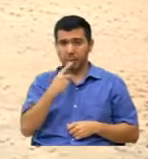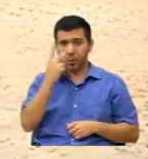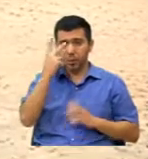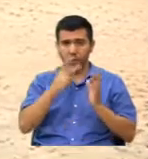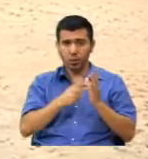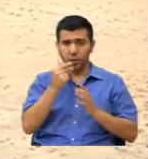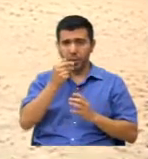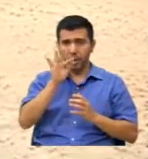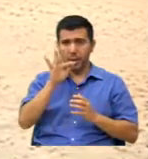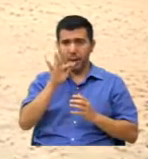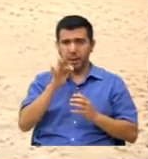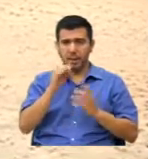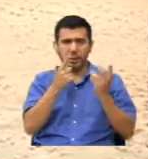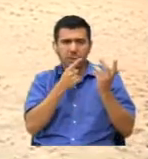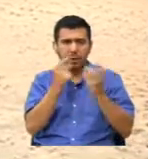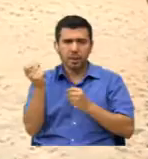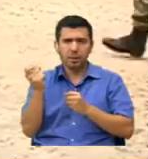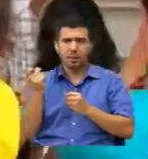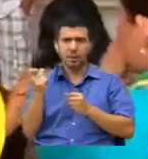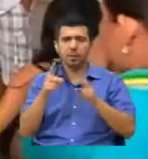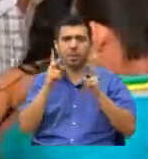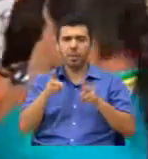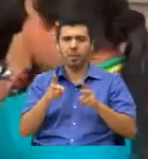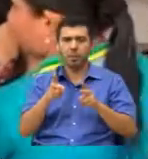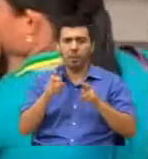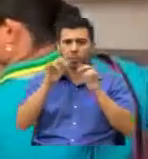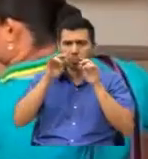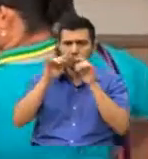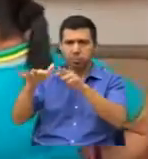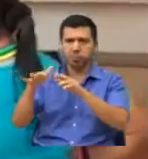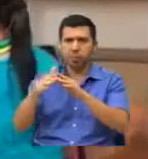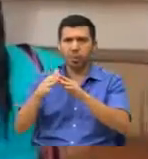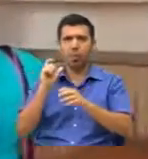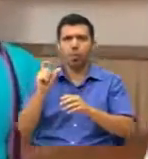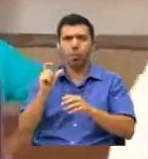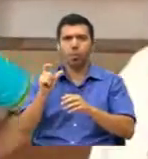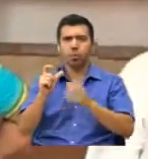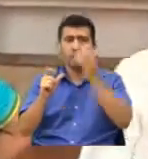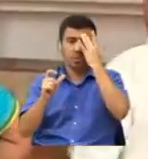donde 600 personas llegaron hasta Cúcuta huyendo de estos grupos armados.